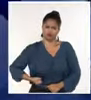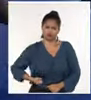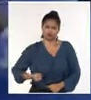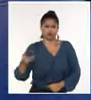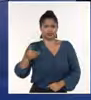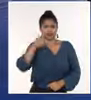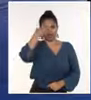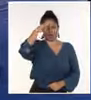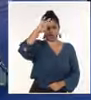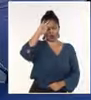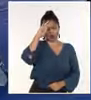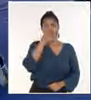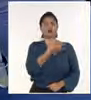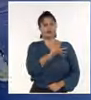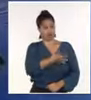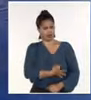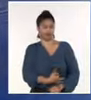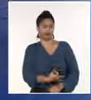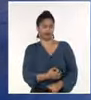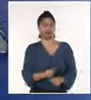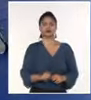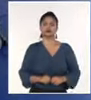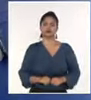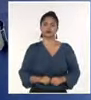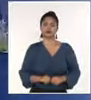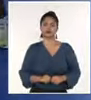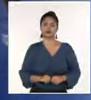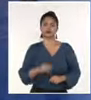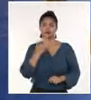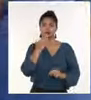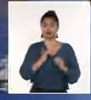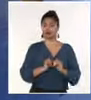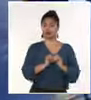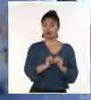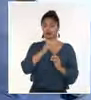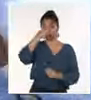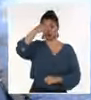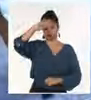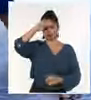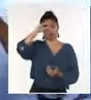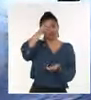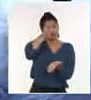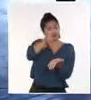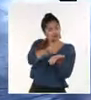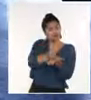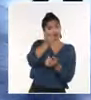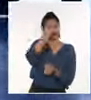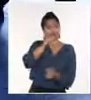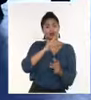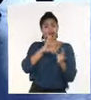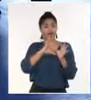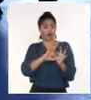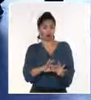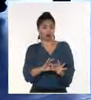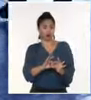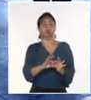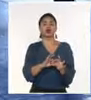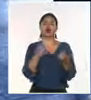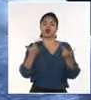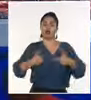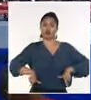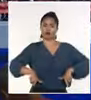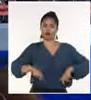Cuba. Otras buenas nuevas enfocan a nuestro país como sede en agosto venidero de una noche de campeones de la IBA en La